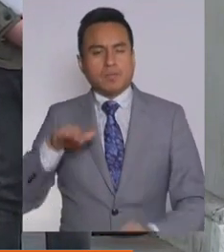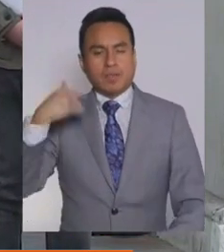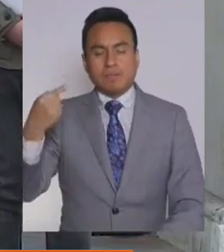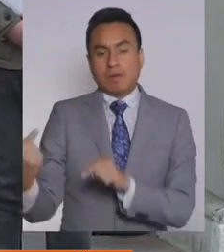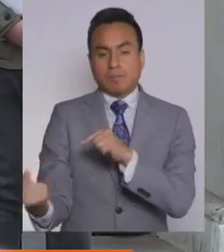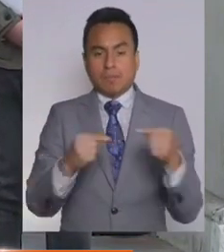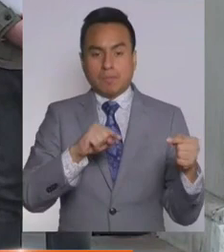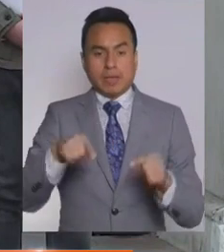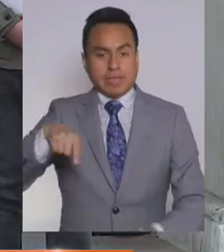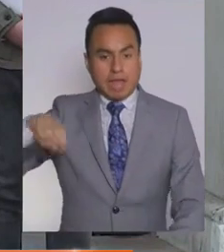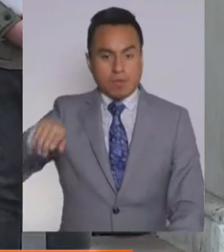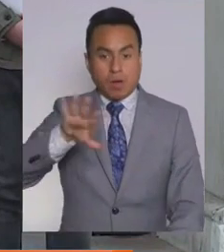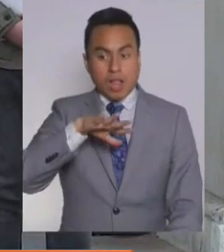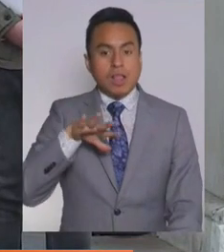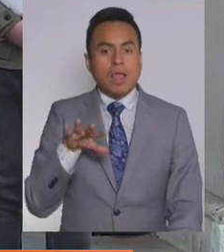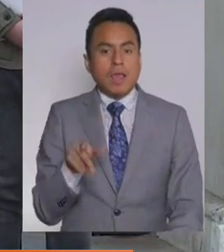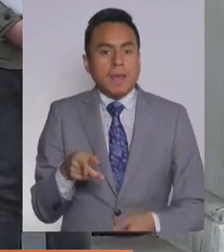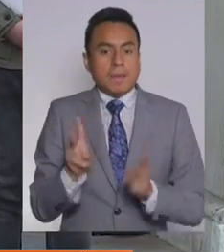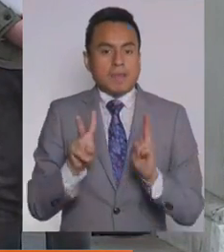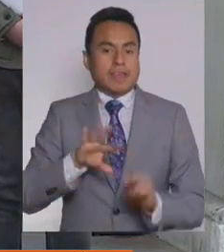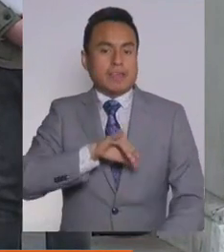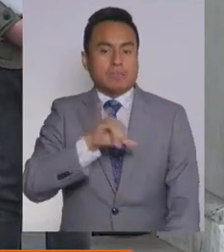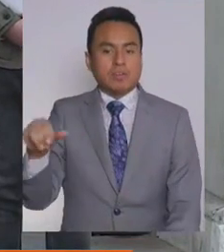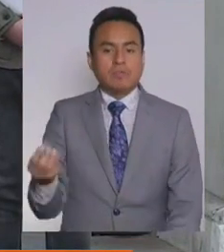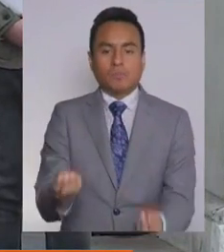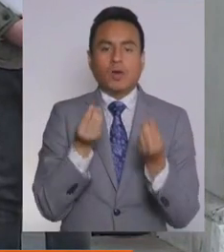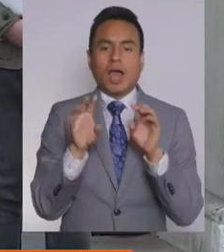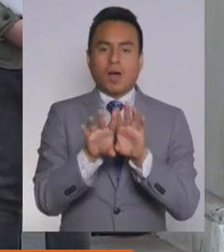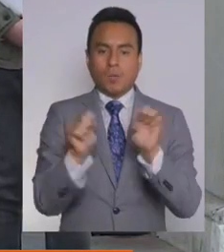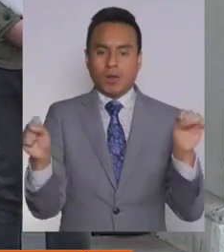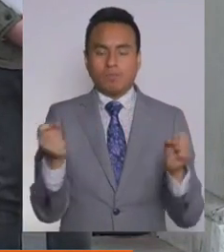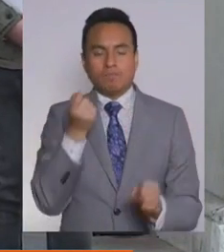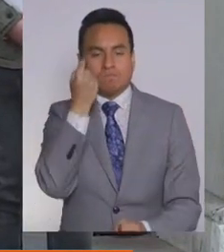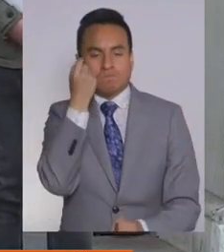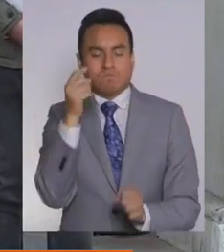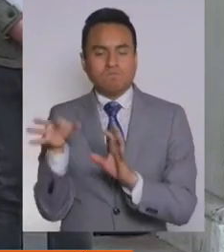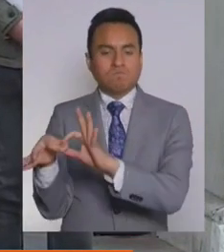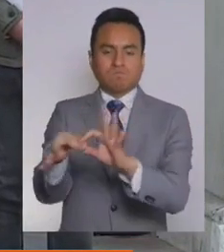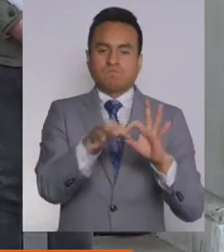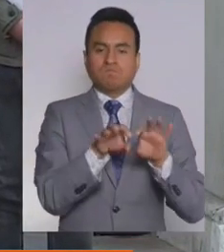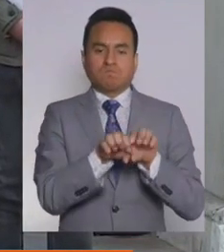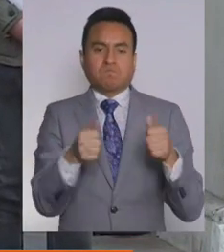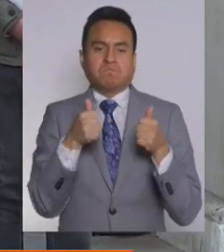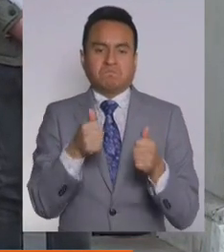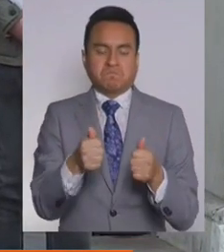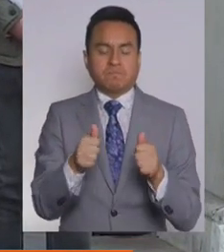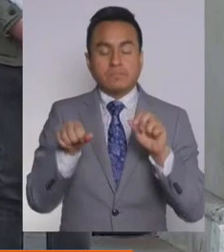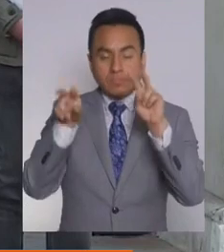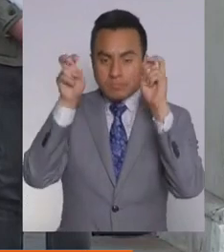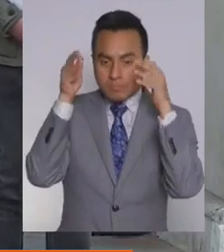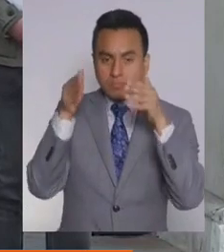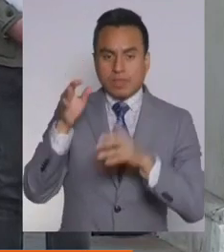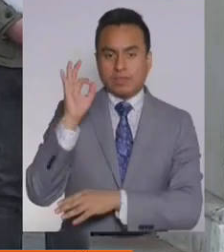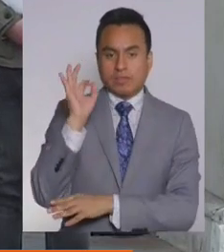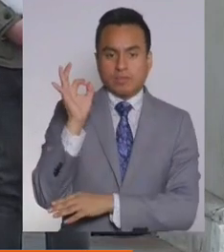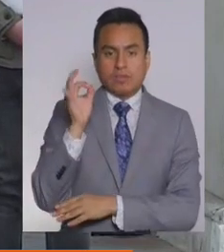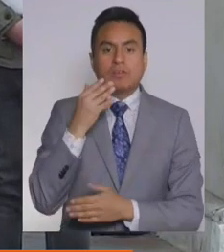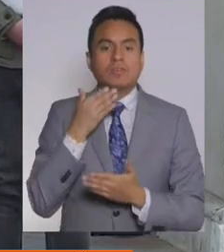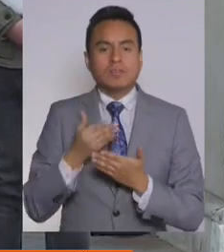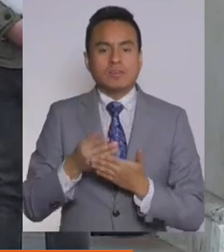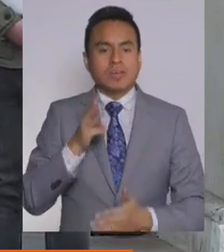debate parlamentario permita llegar a un buen acuerdo, a un buen entendimiento en las sesiones del